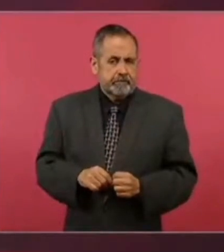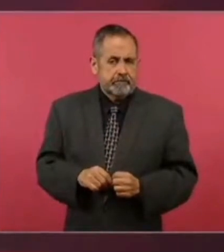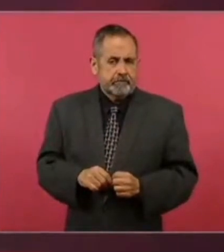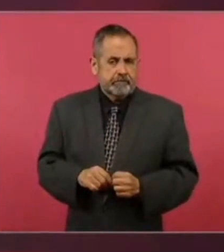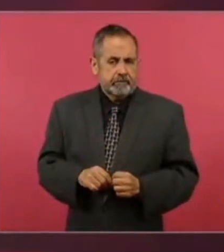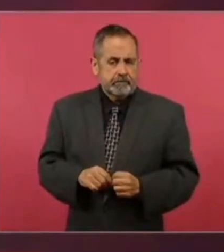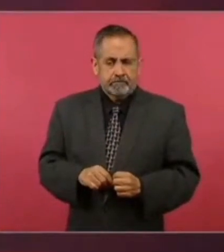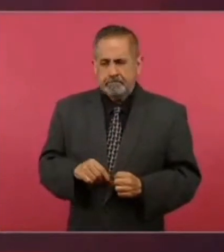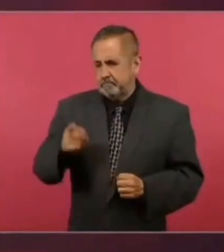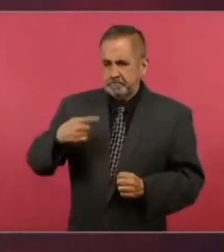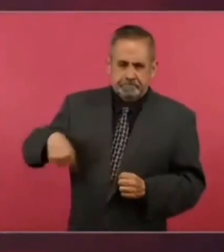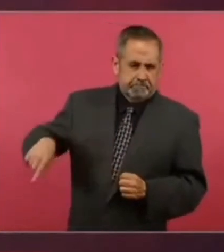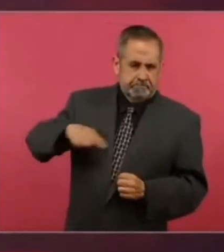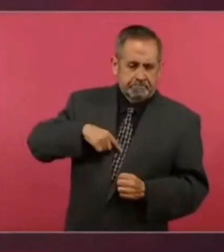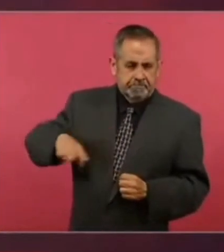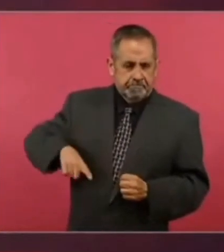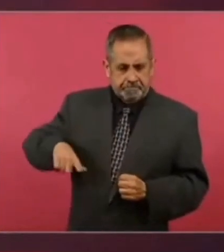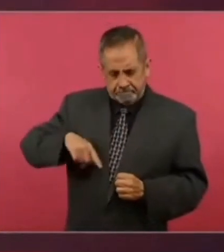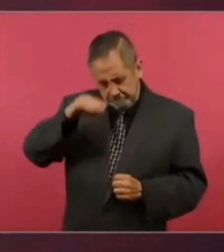revalorado,